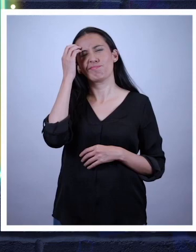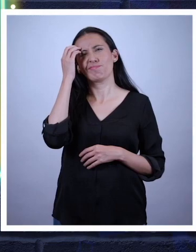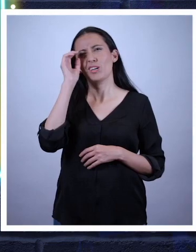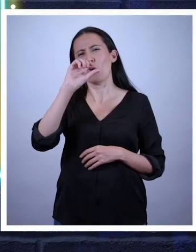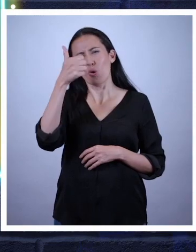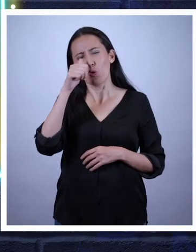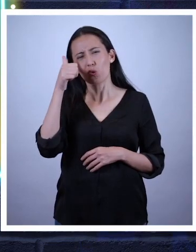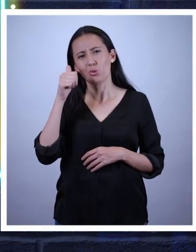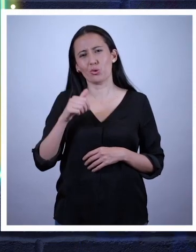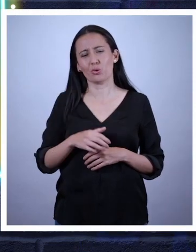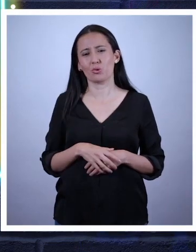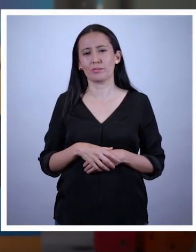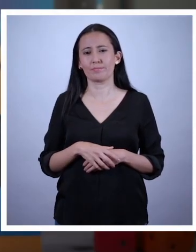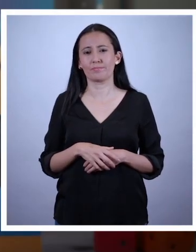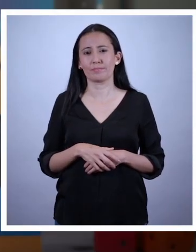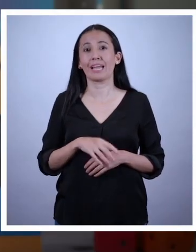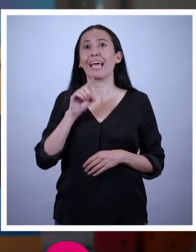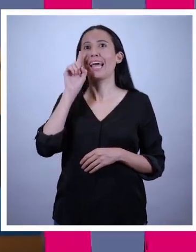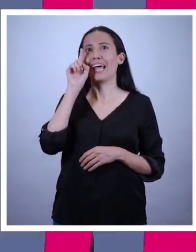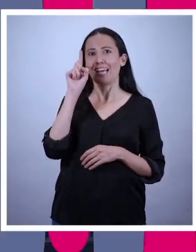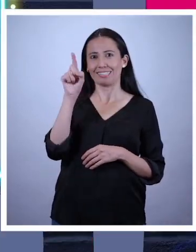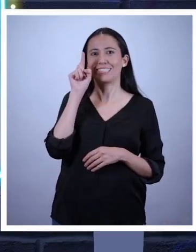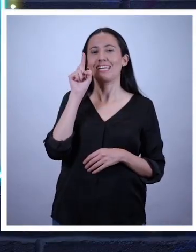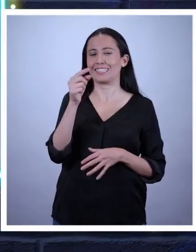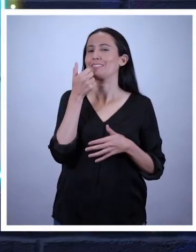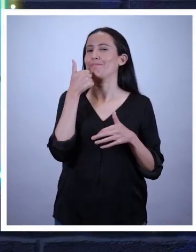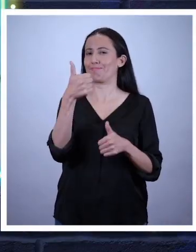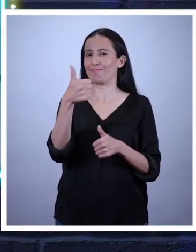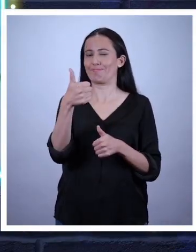¡No! Ese fondo no es realista.